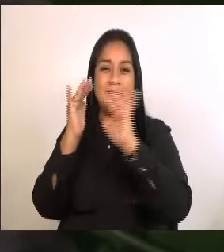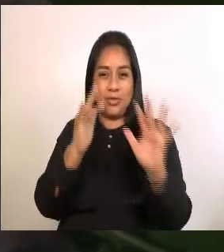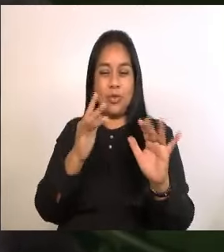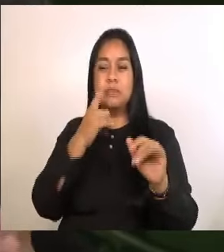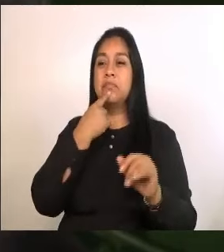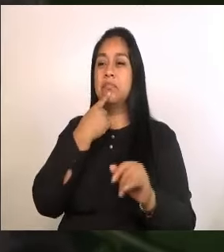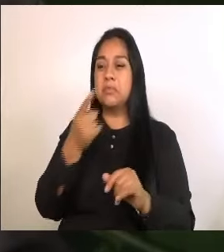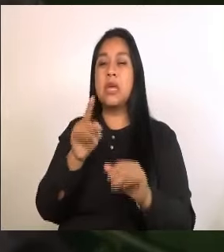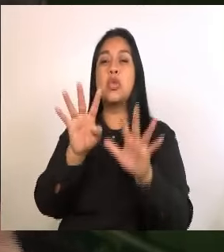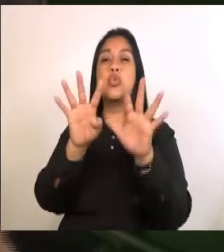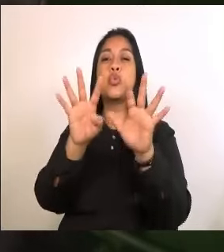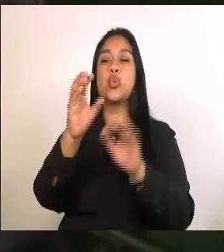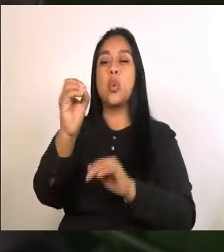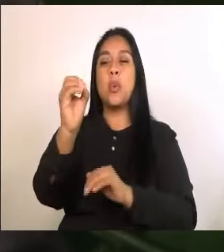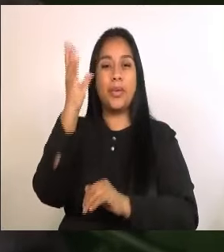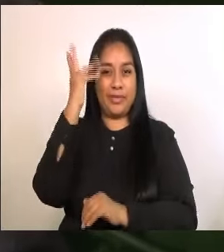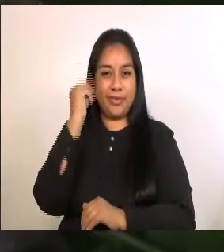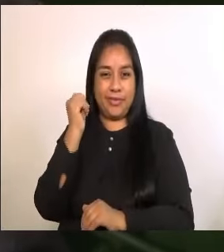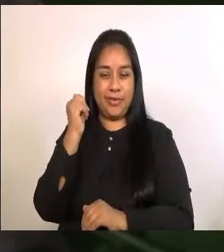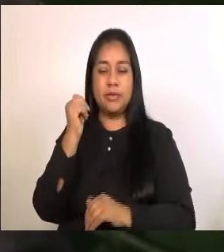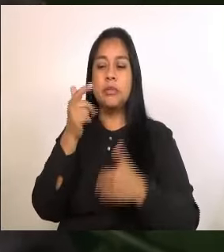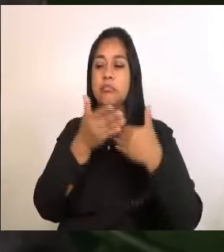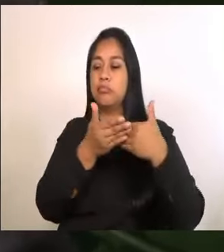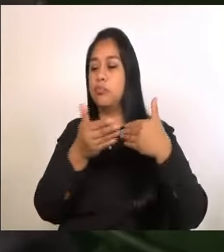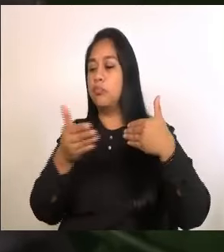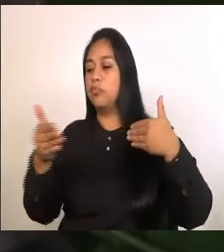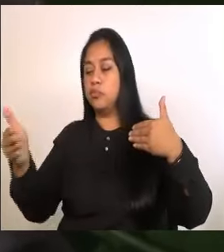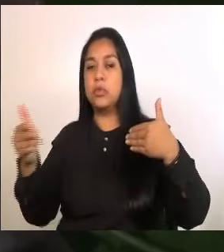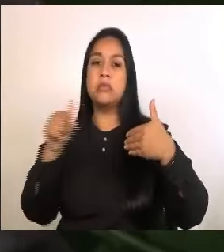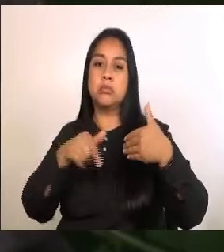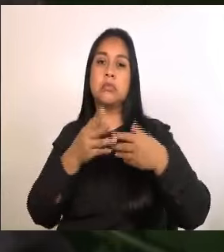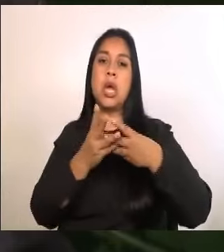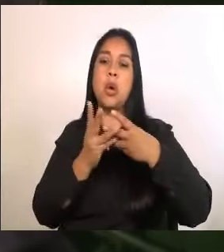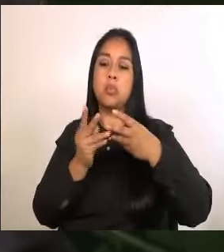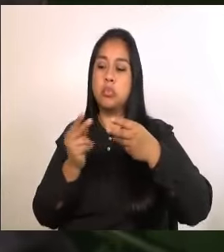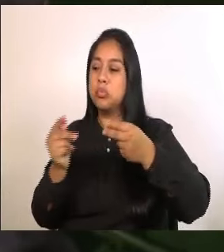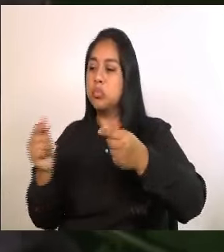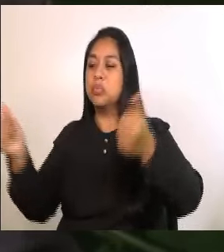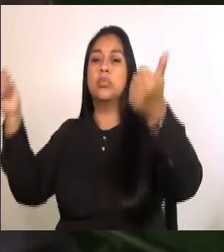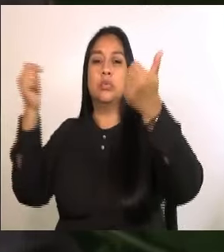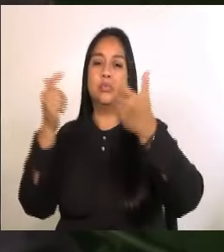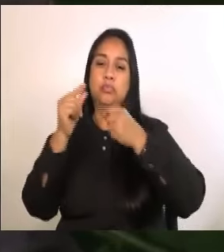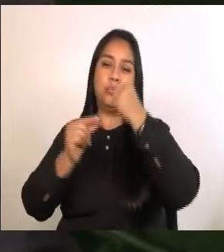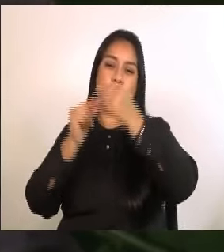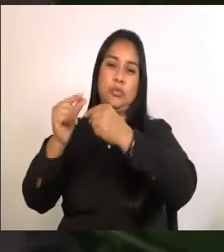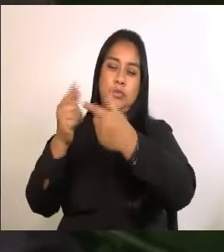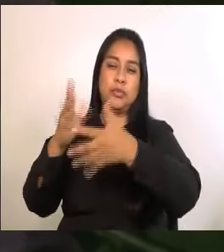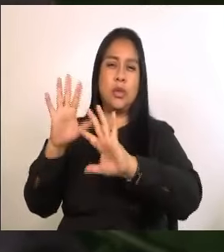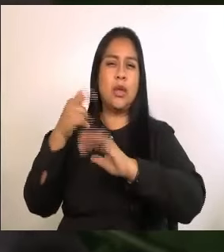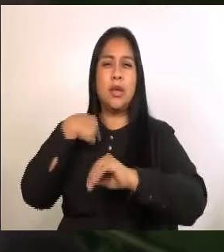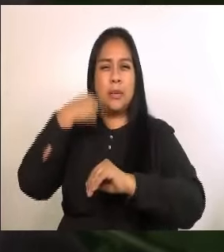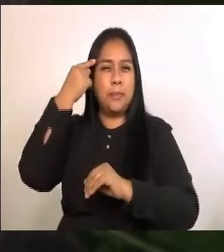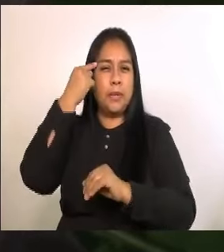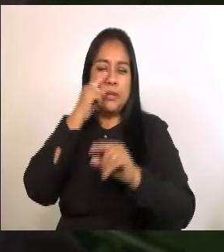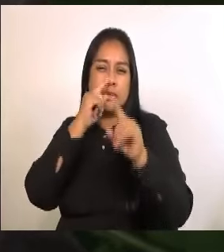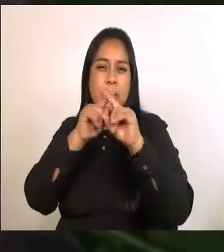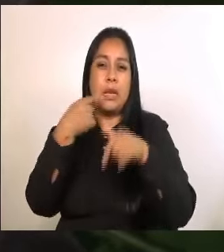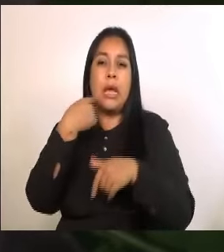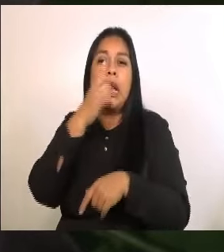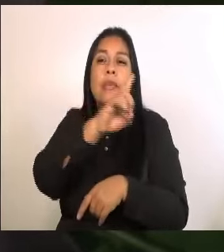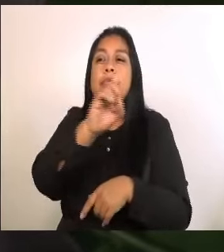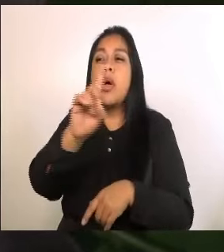días y dentro de ese rango esperamos, por supuesto, ir resolucionando poco a poco los casos. Ustedes pueden imaginar que cada caso tiene sus